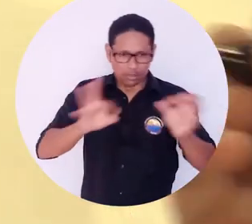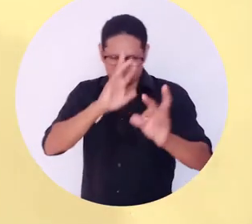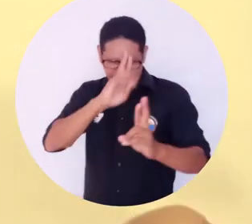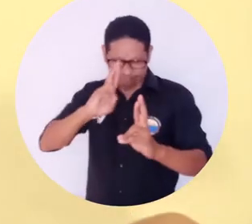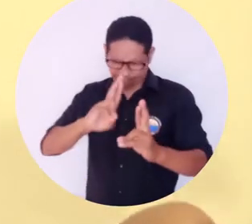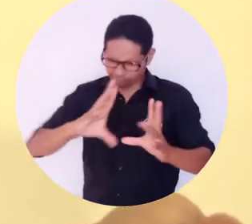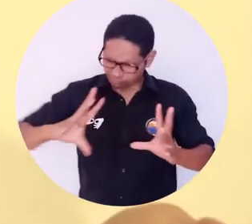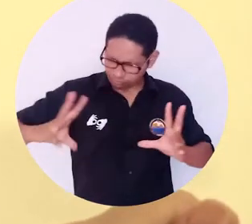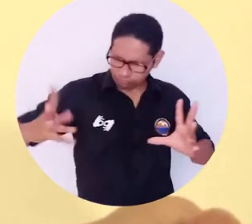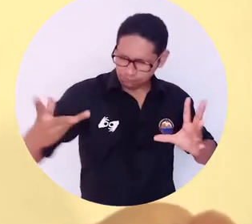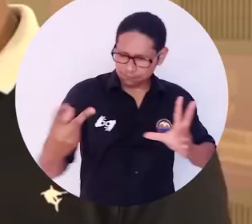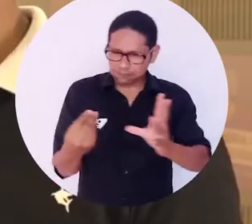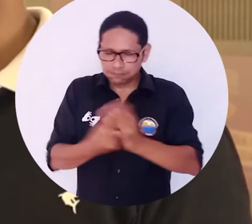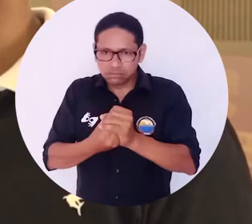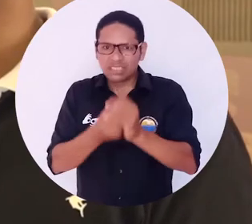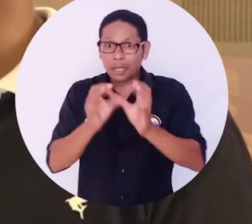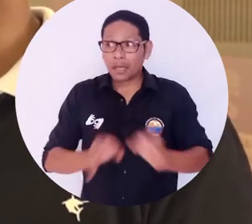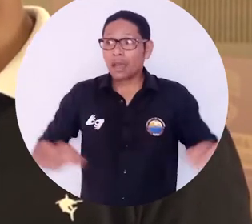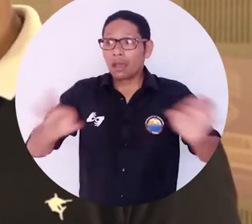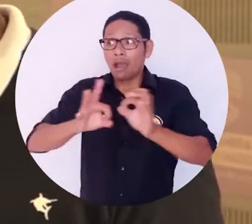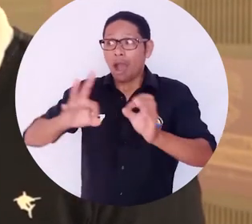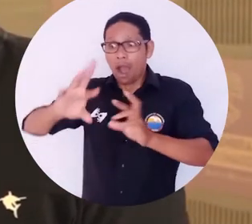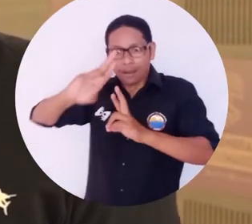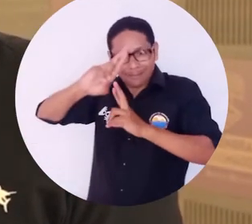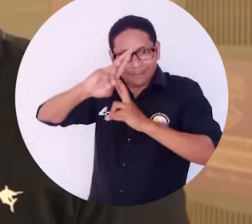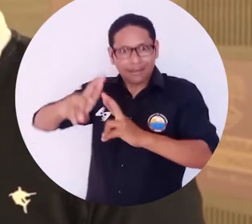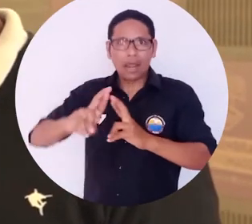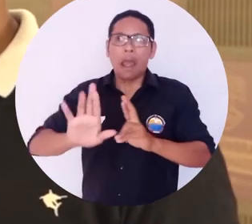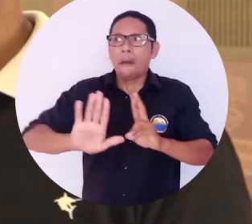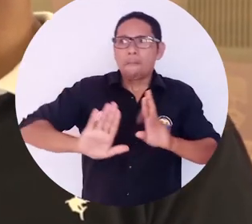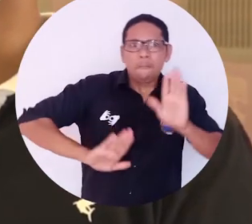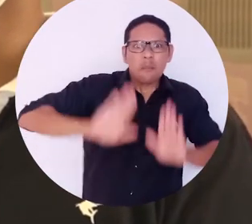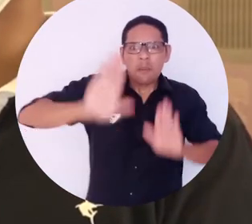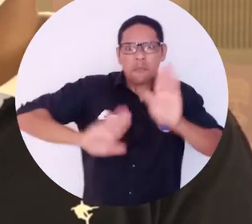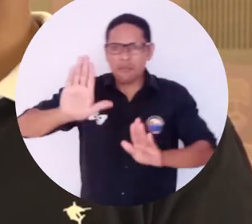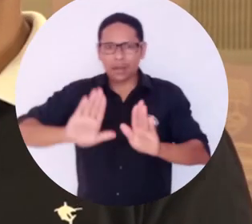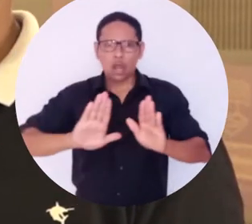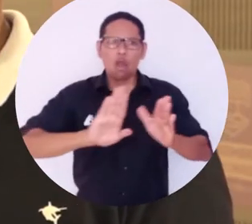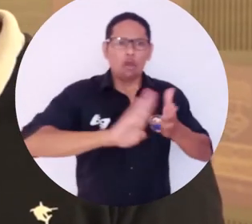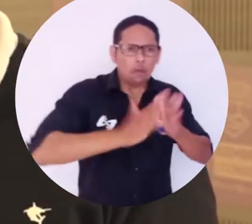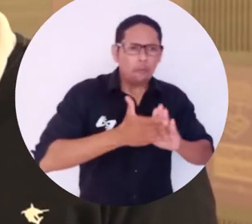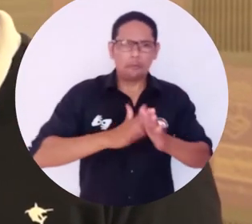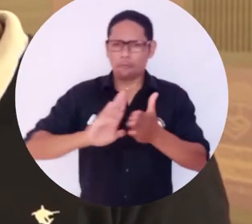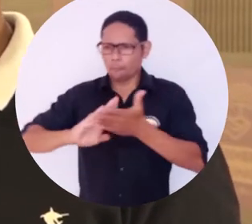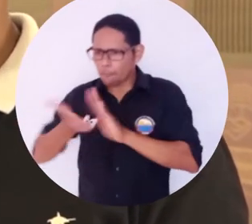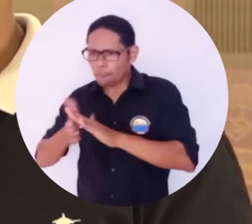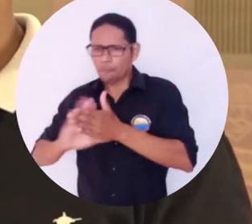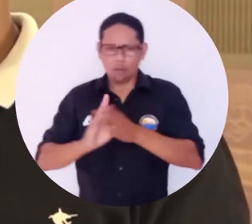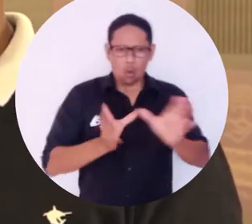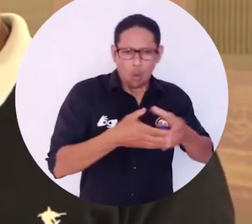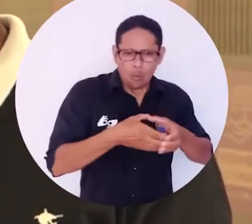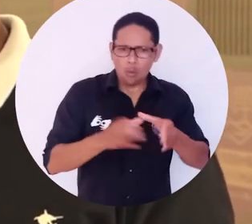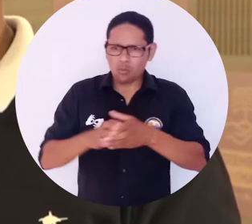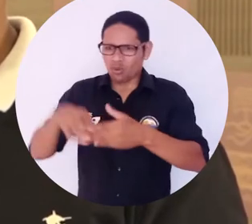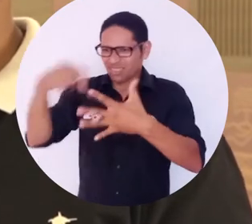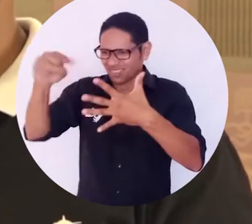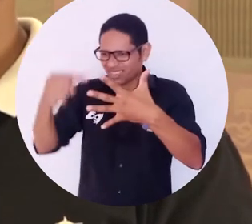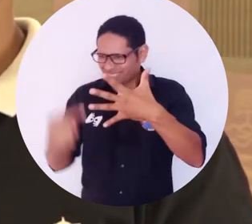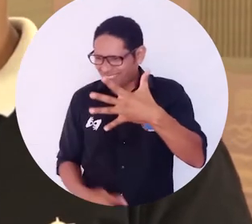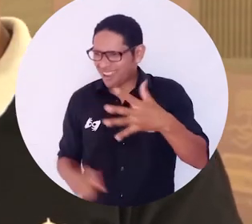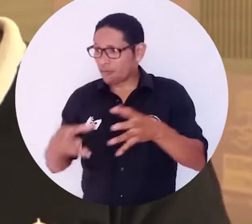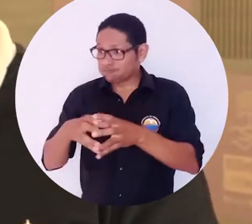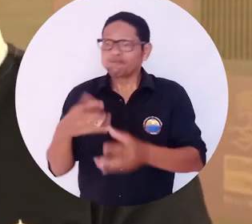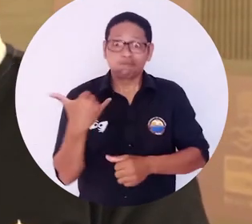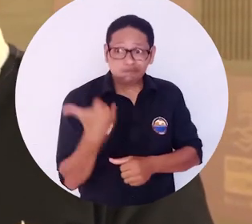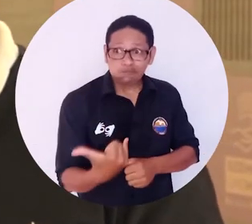para garantizar el reconocimiento y la participación de las comunidades y las poblaciones diversas que son